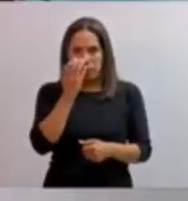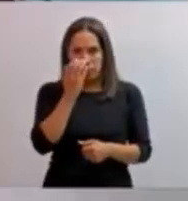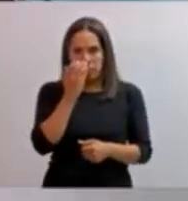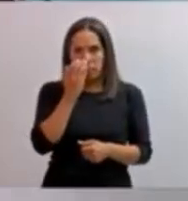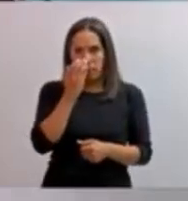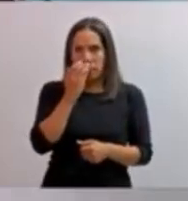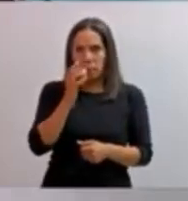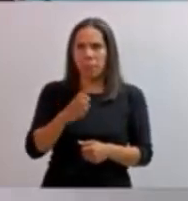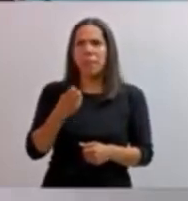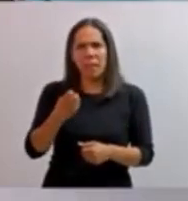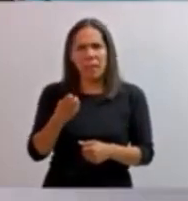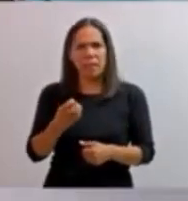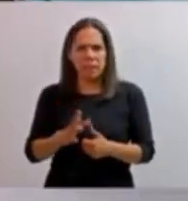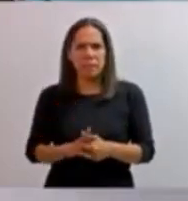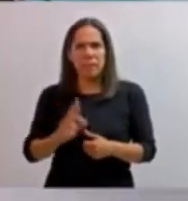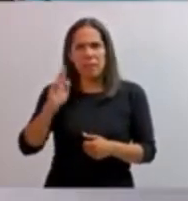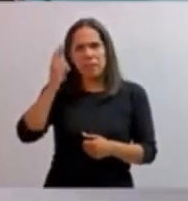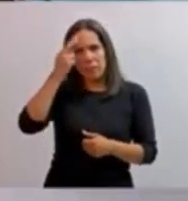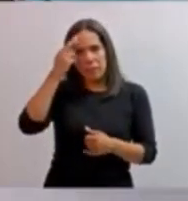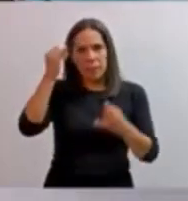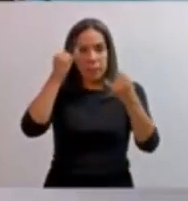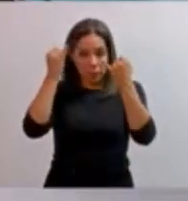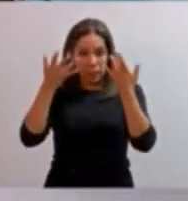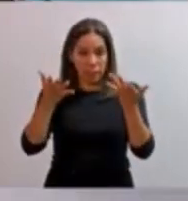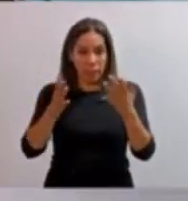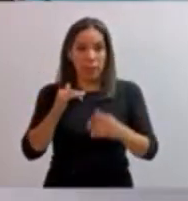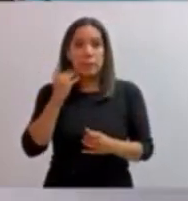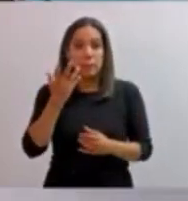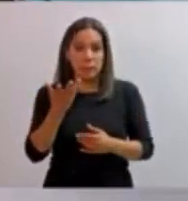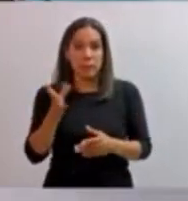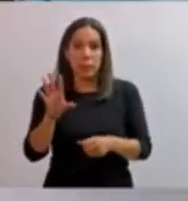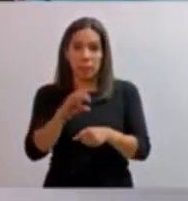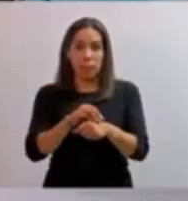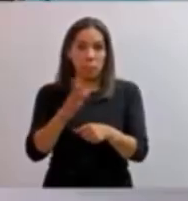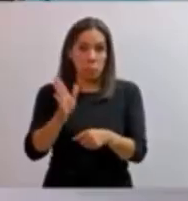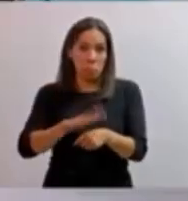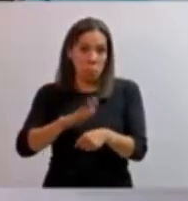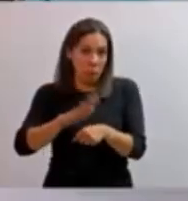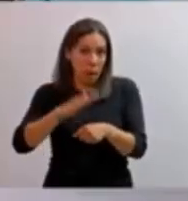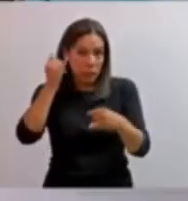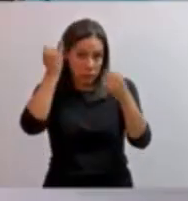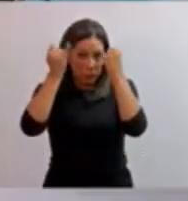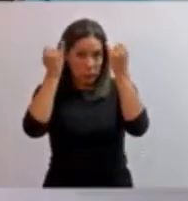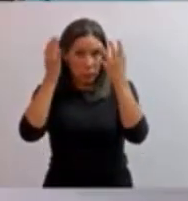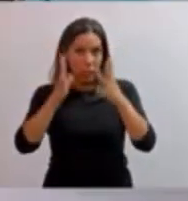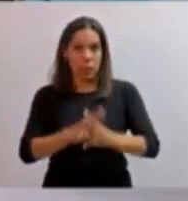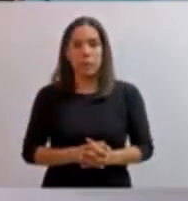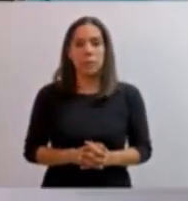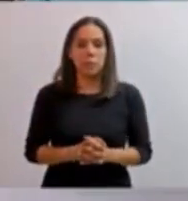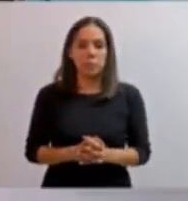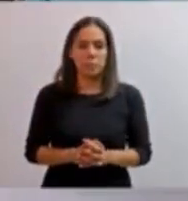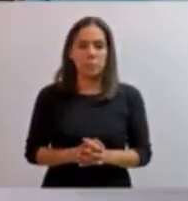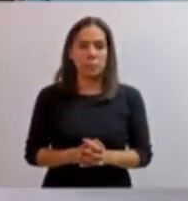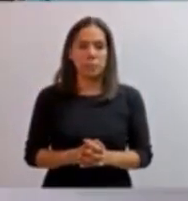que fui rescatando, maestras. No sé si ustedes quieran agregar alguna otra reflexión.